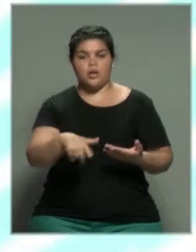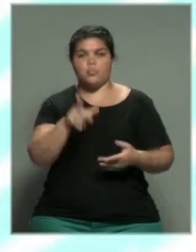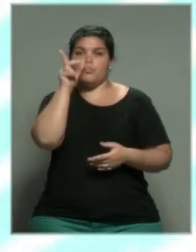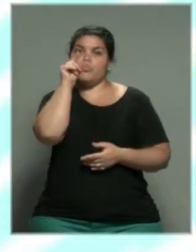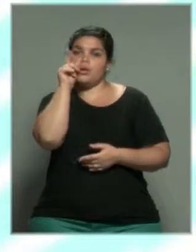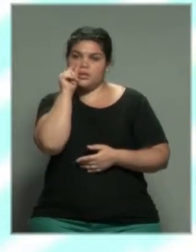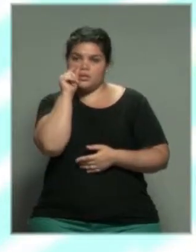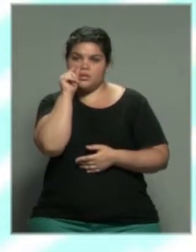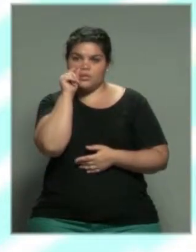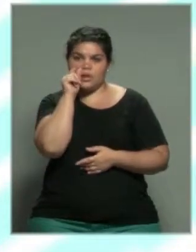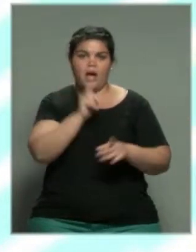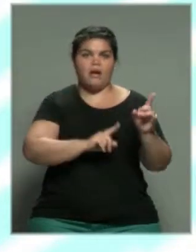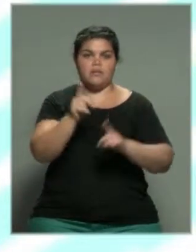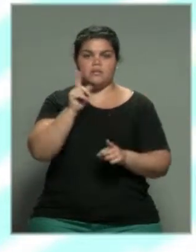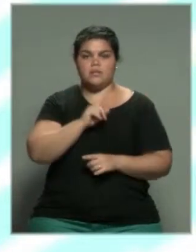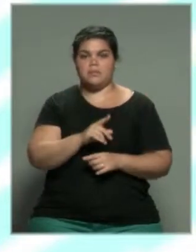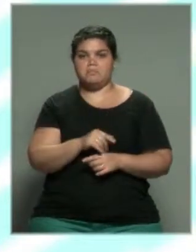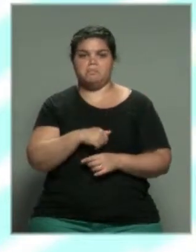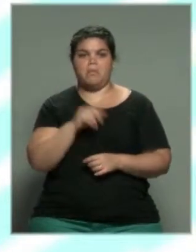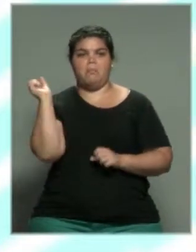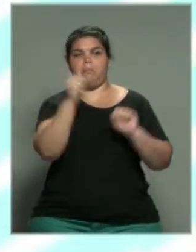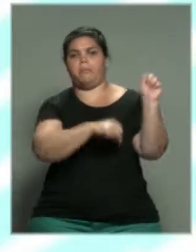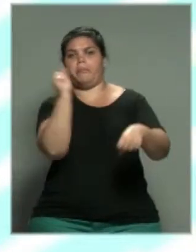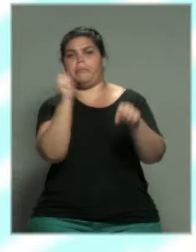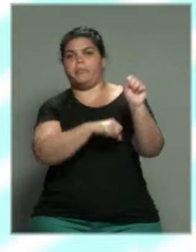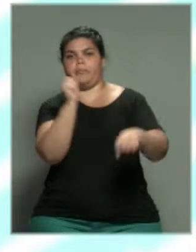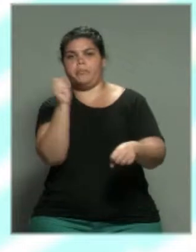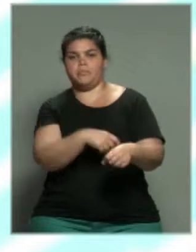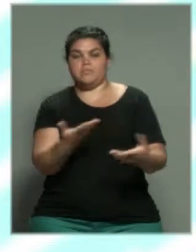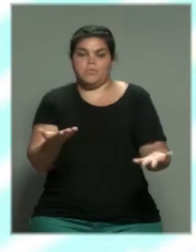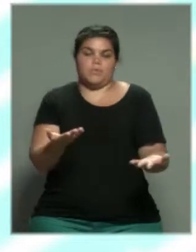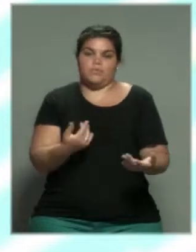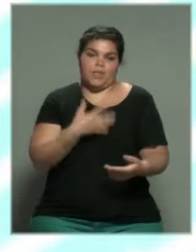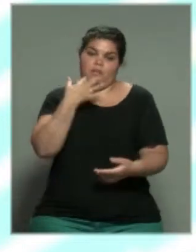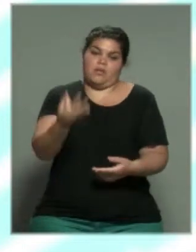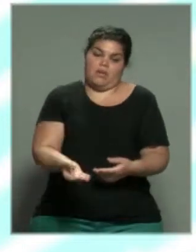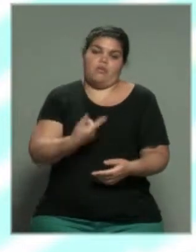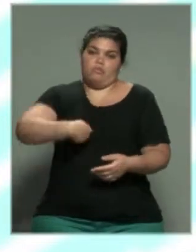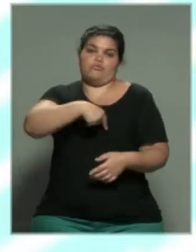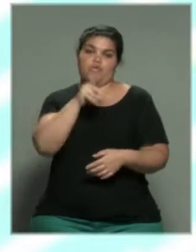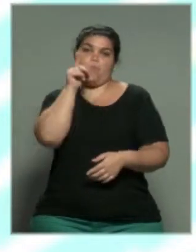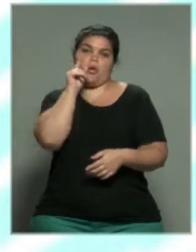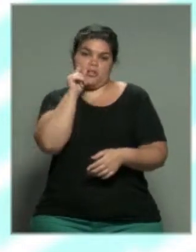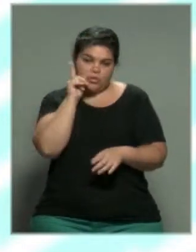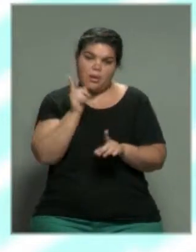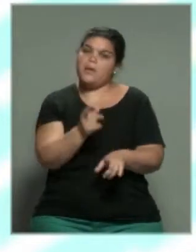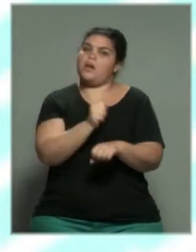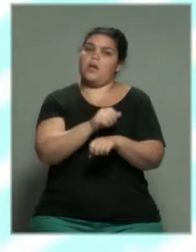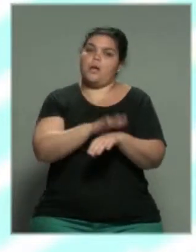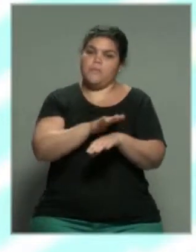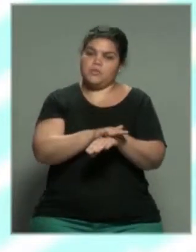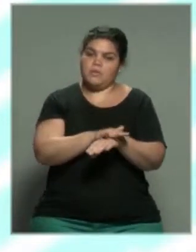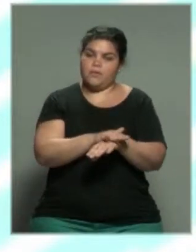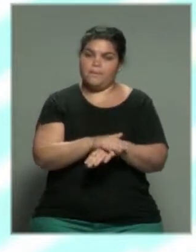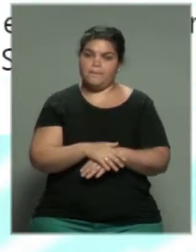es como que no nos pueden ni ver que nosotros siempre mentimos. Y porque la verdad que tenemos que decir la verdad, somos responsables de un montón de cosas. Y somos